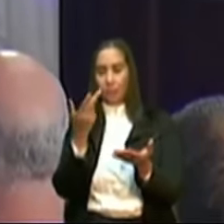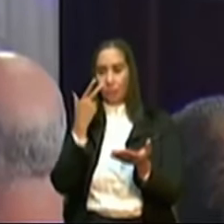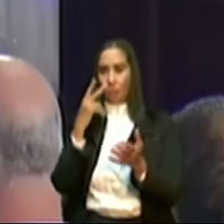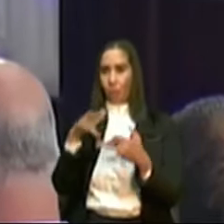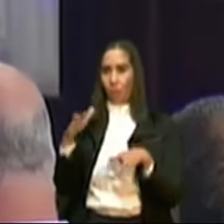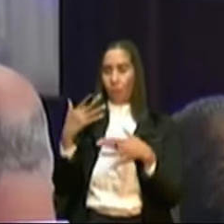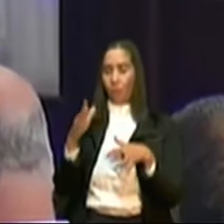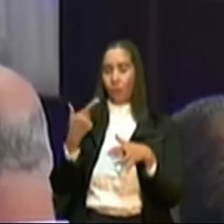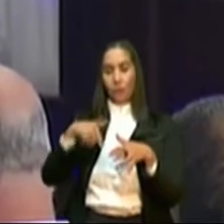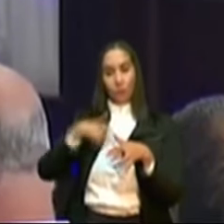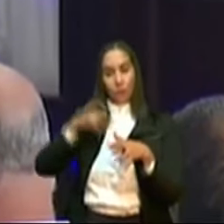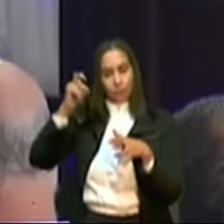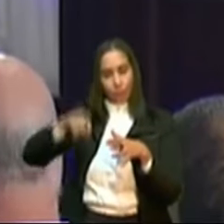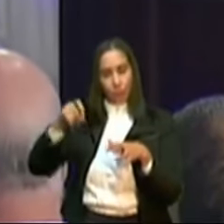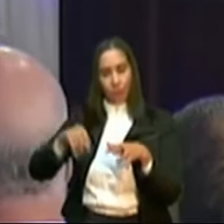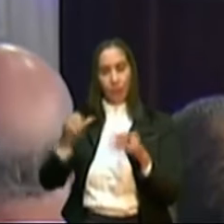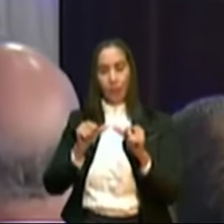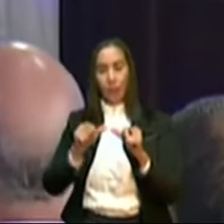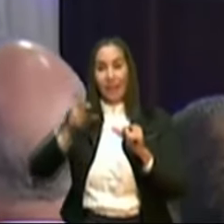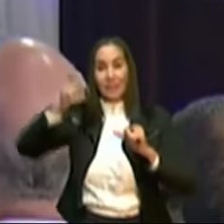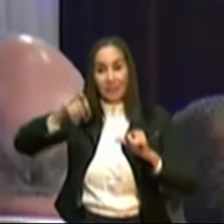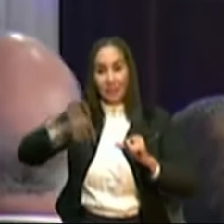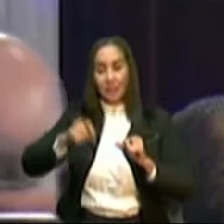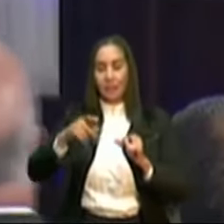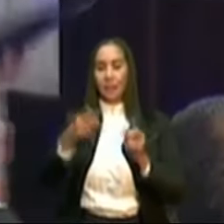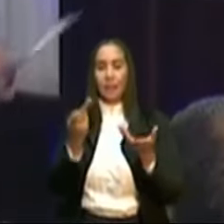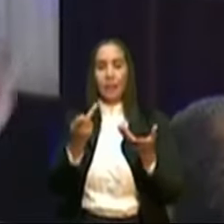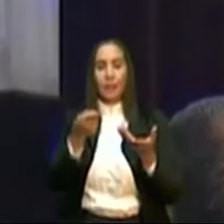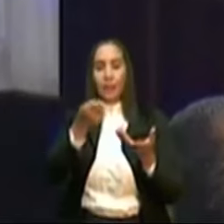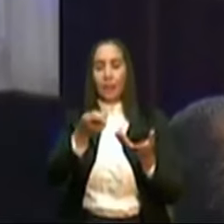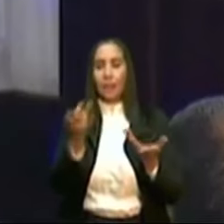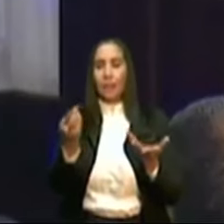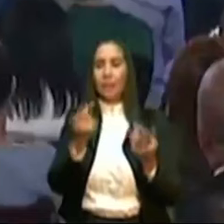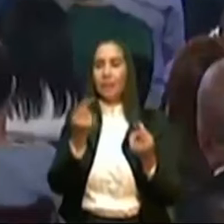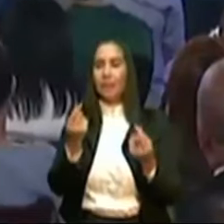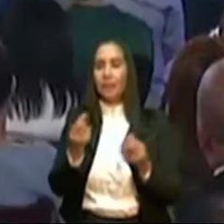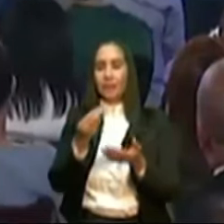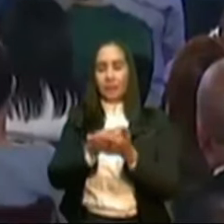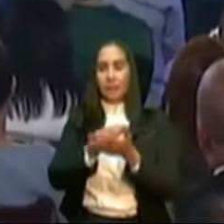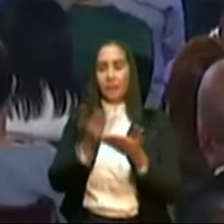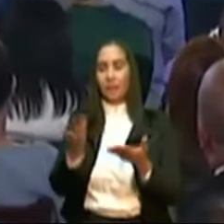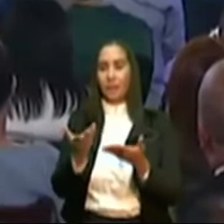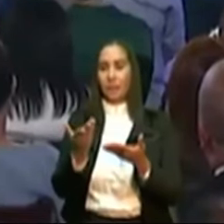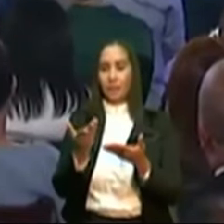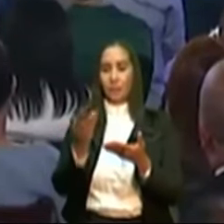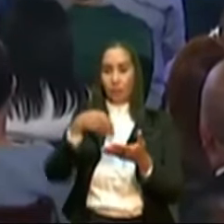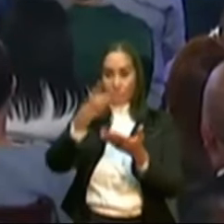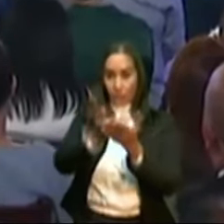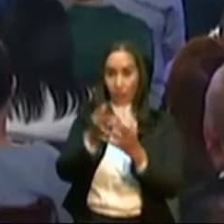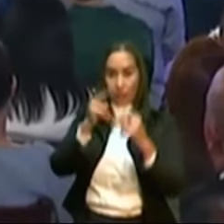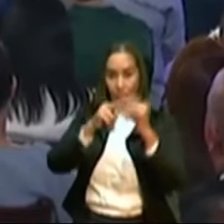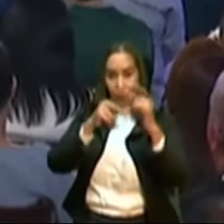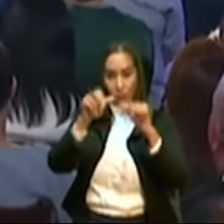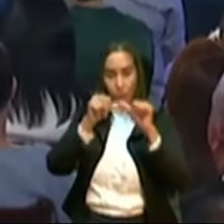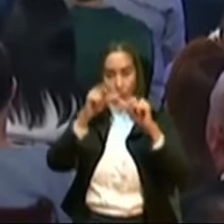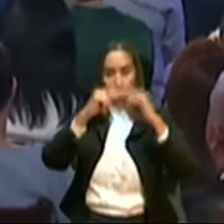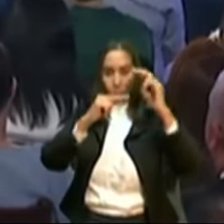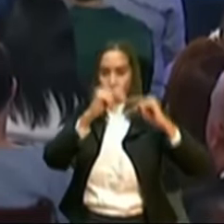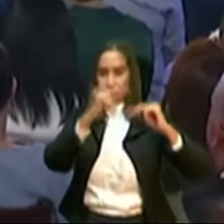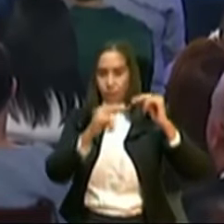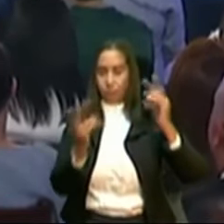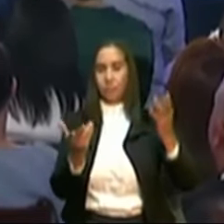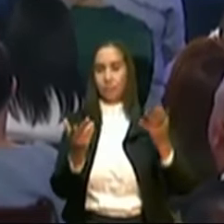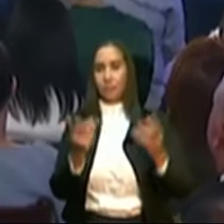vimos obligados entonces a exigirle al contratista que invirtiera ese dinero en la obra, porque todos esos equipos